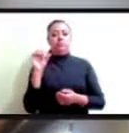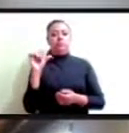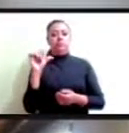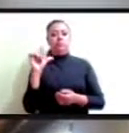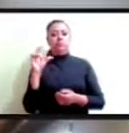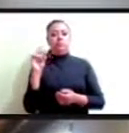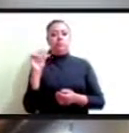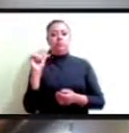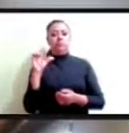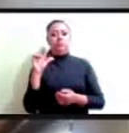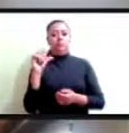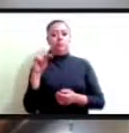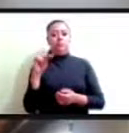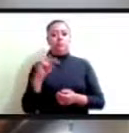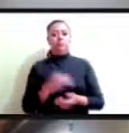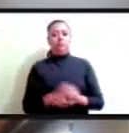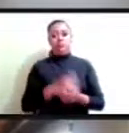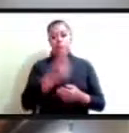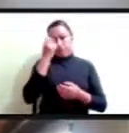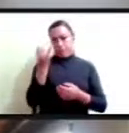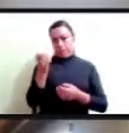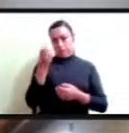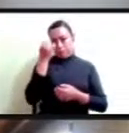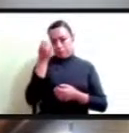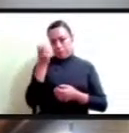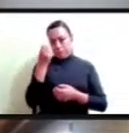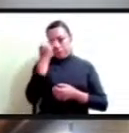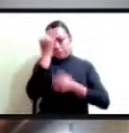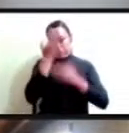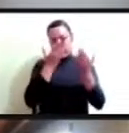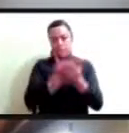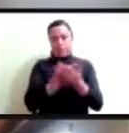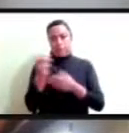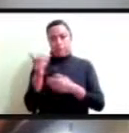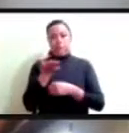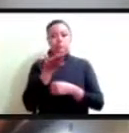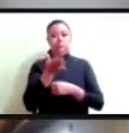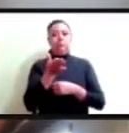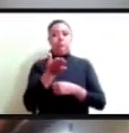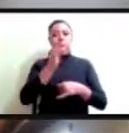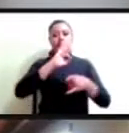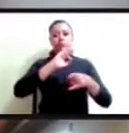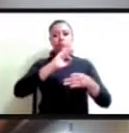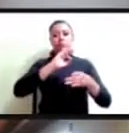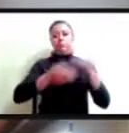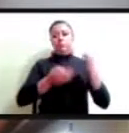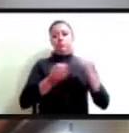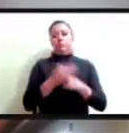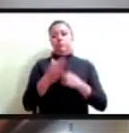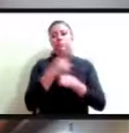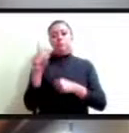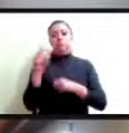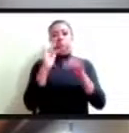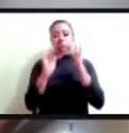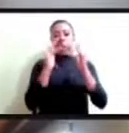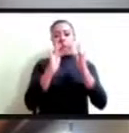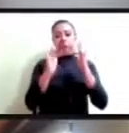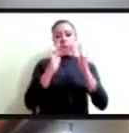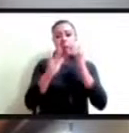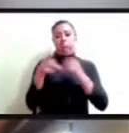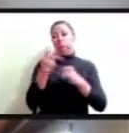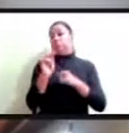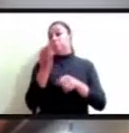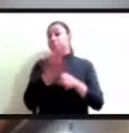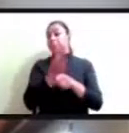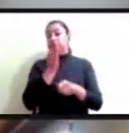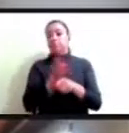esta es la iniciativa que pidió si se podía pasar al final porque no tenía conexión. Sin embargo, ahorita